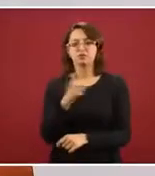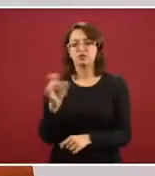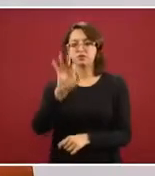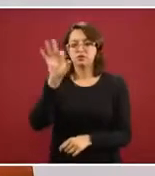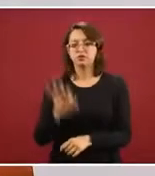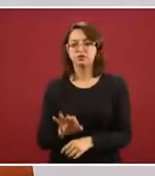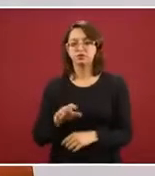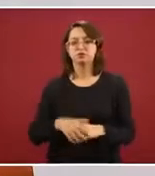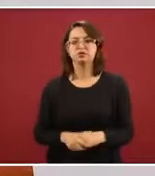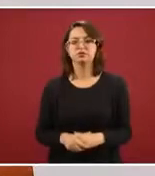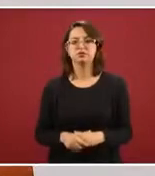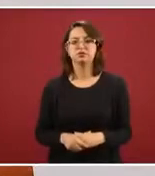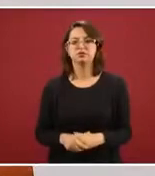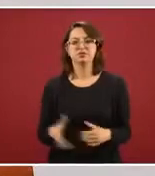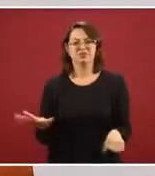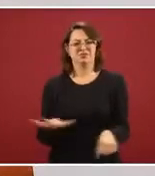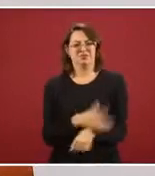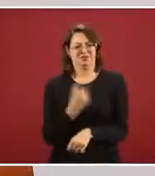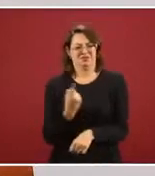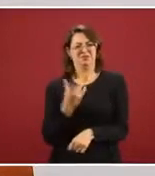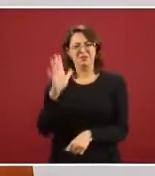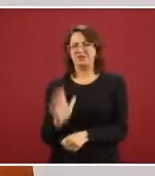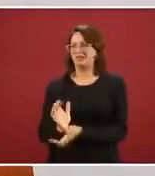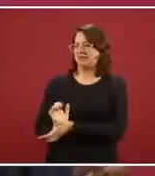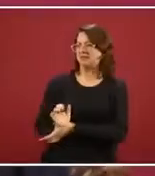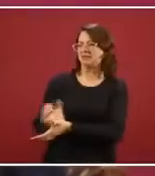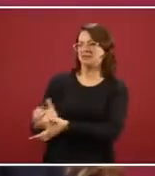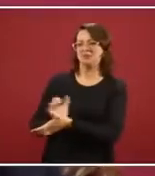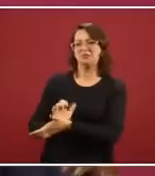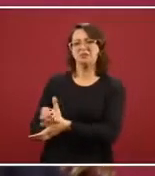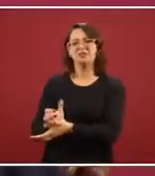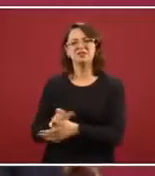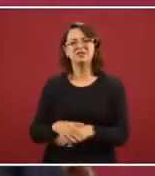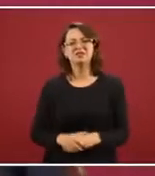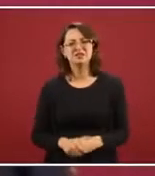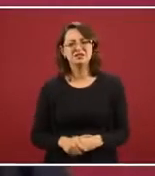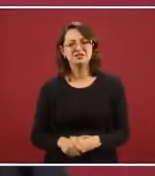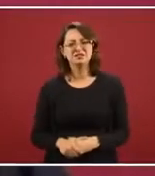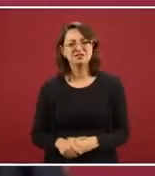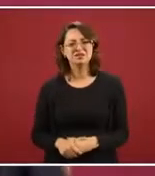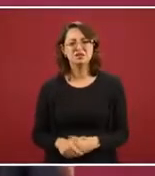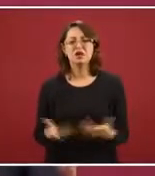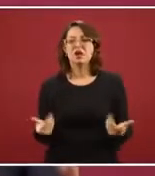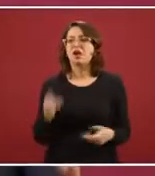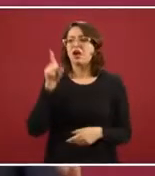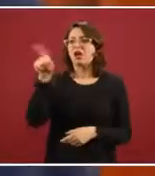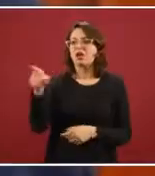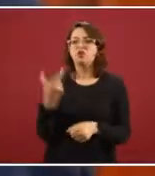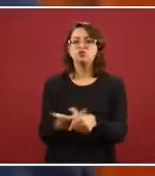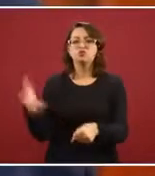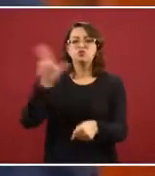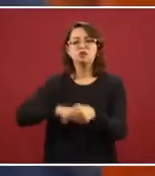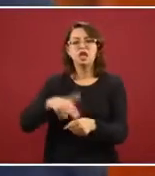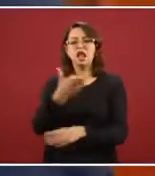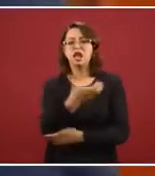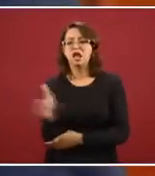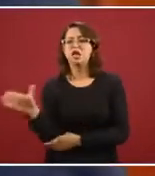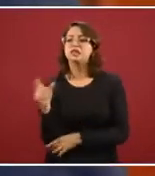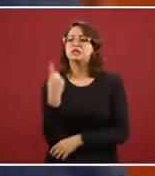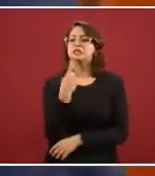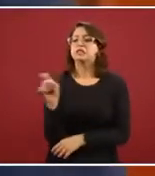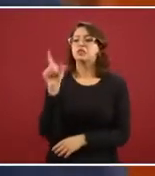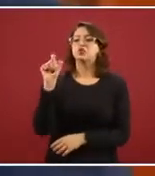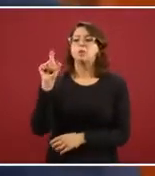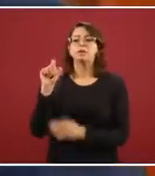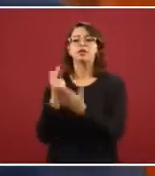hasta discriminatorio en una unidad médica rural 120